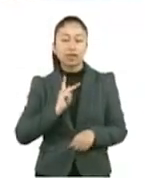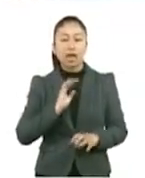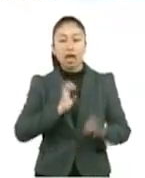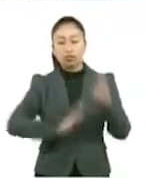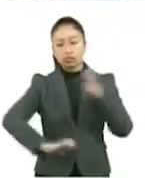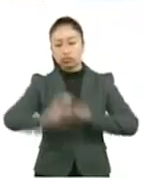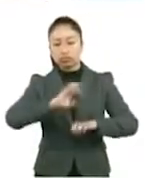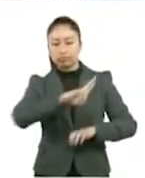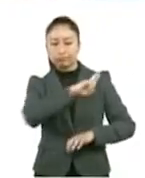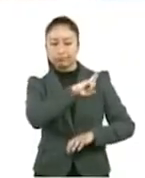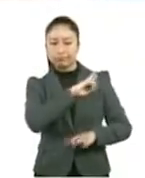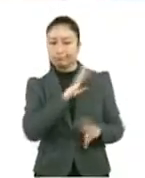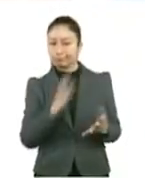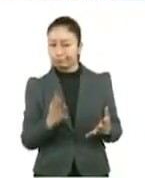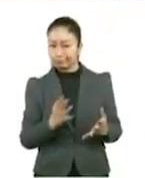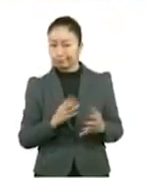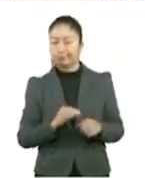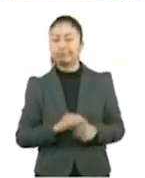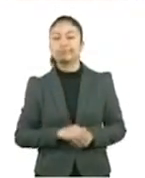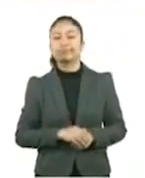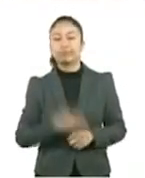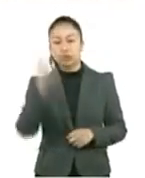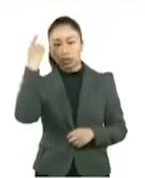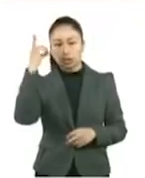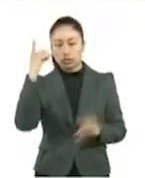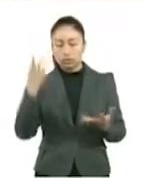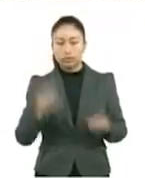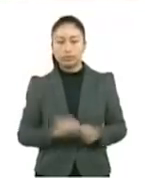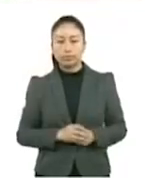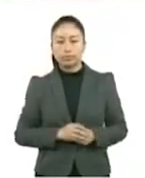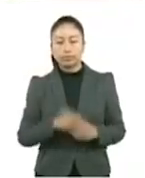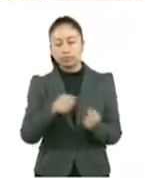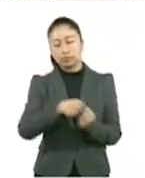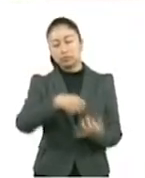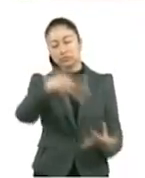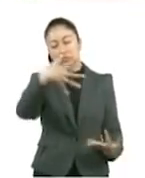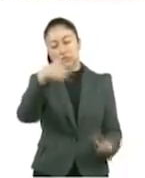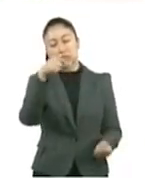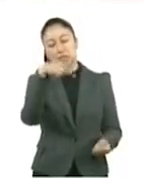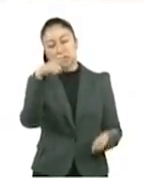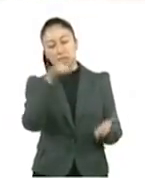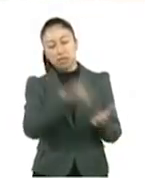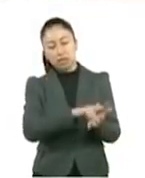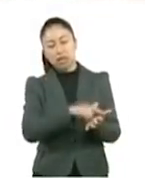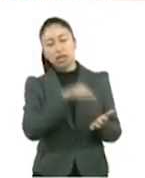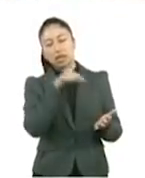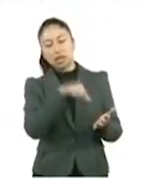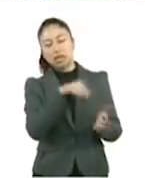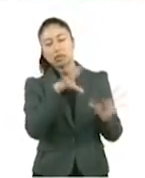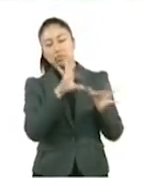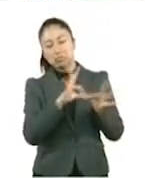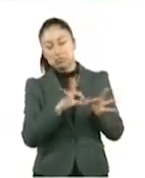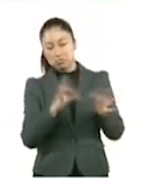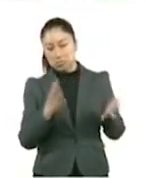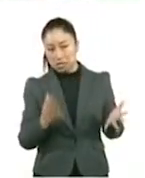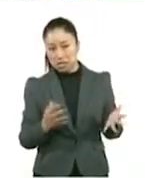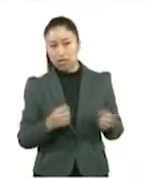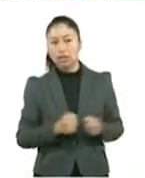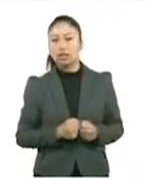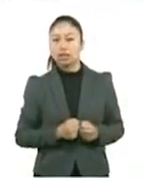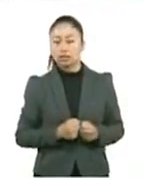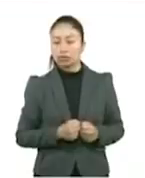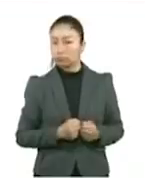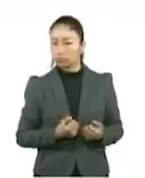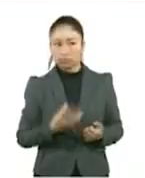Electricidad. Y en la Constitución y en la ley secundaria hacían que CFE